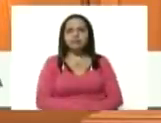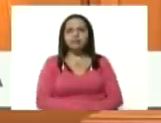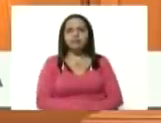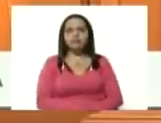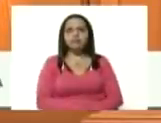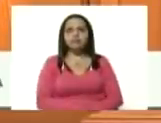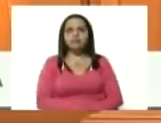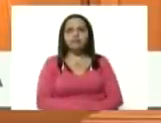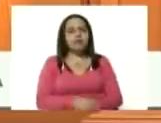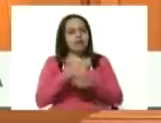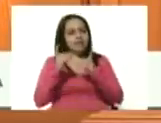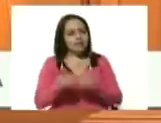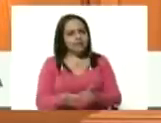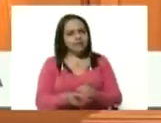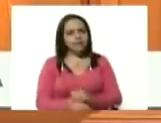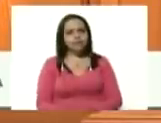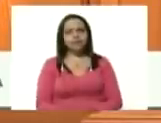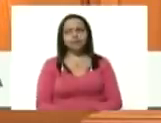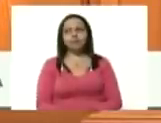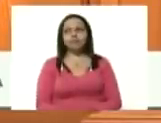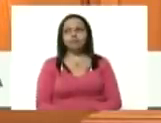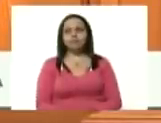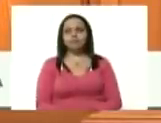De verdad, es